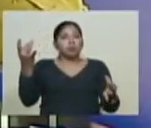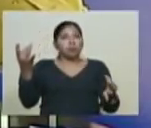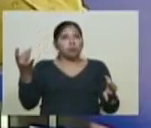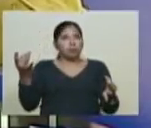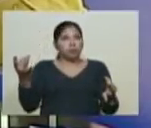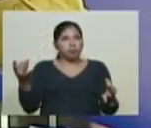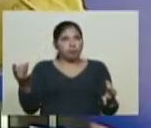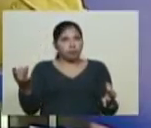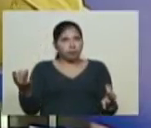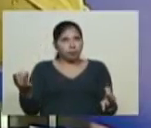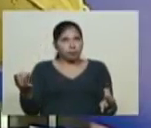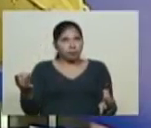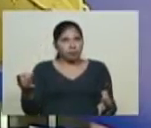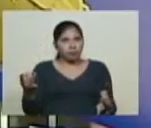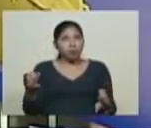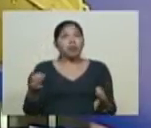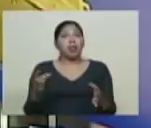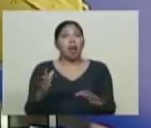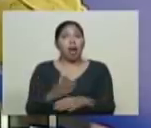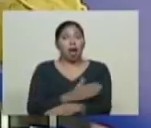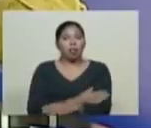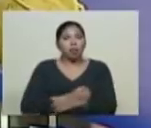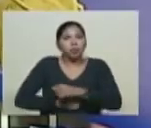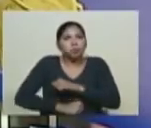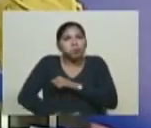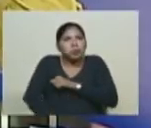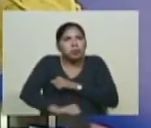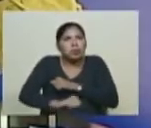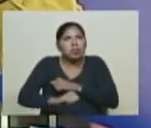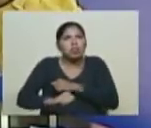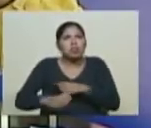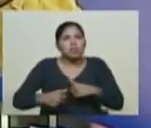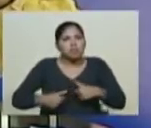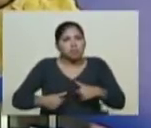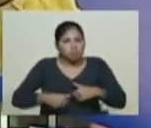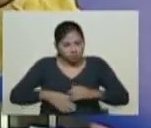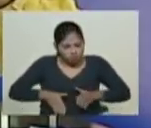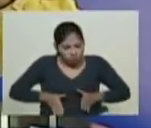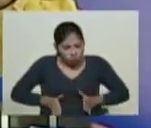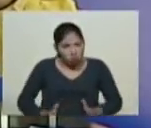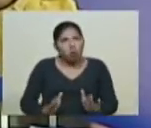prepararla para el día del parto, para que sea un parto humano.